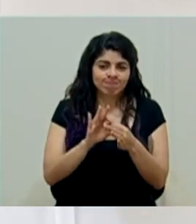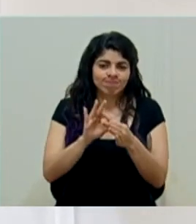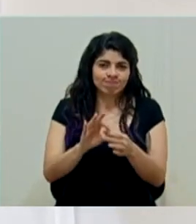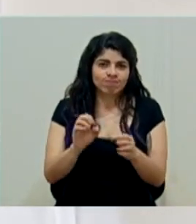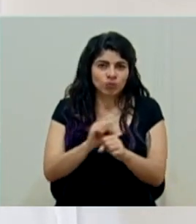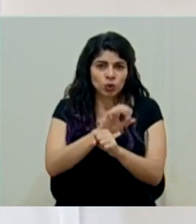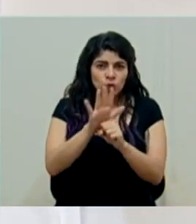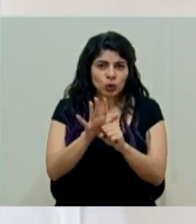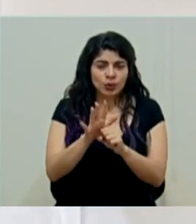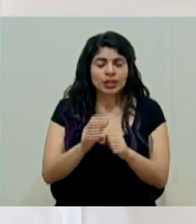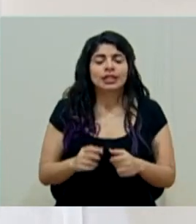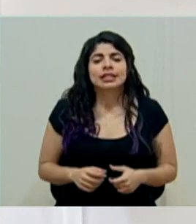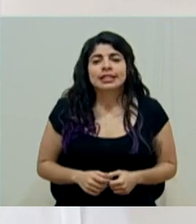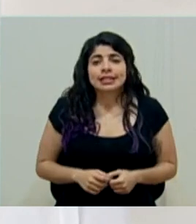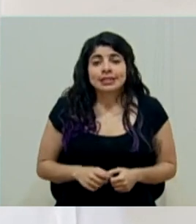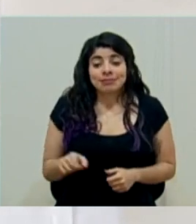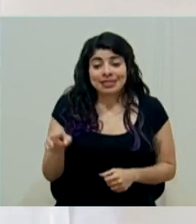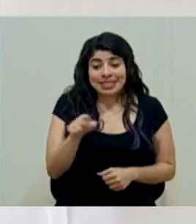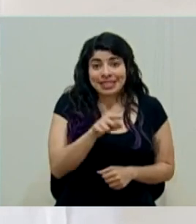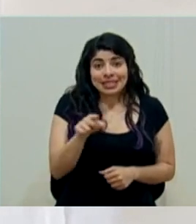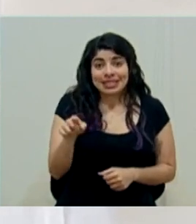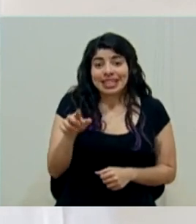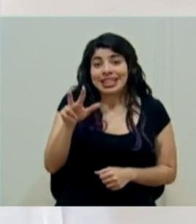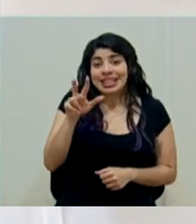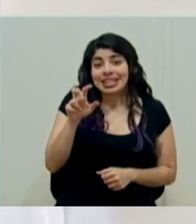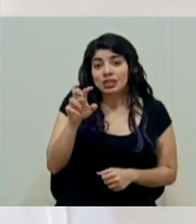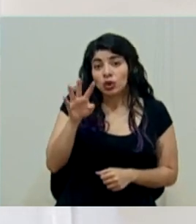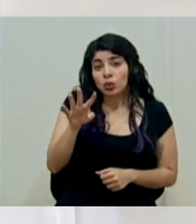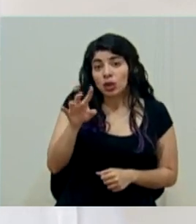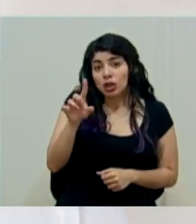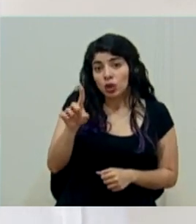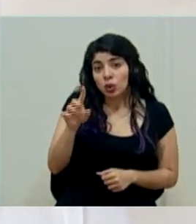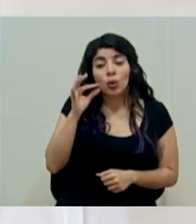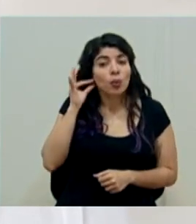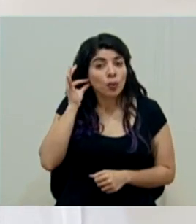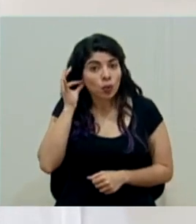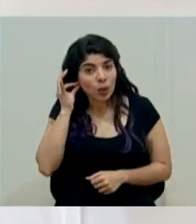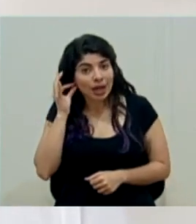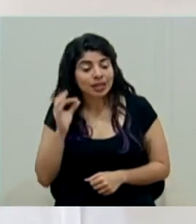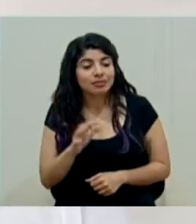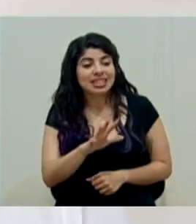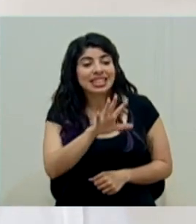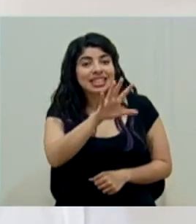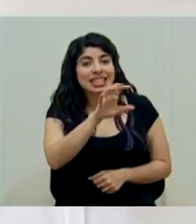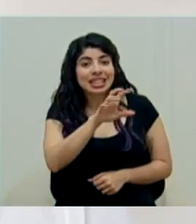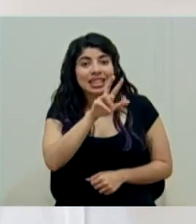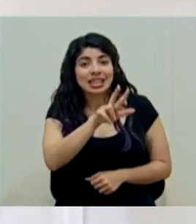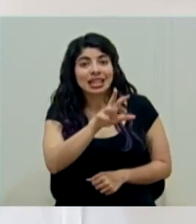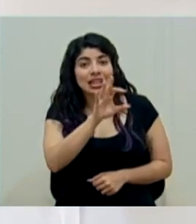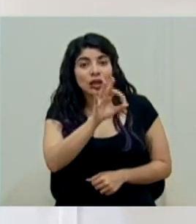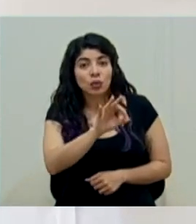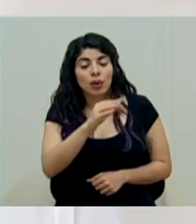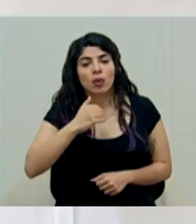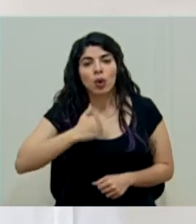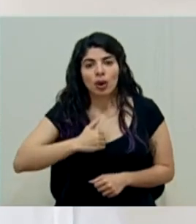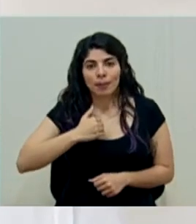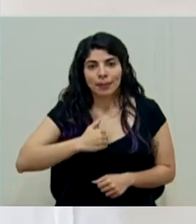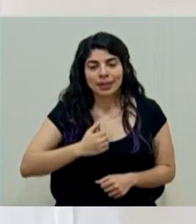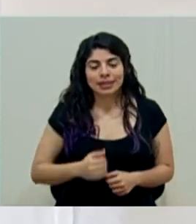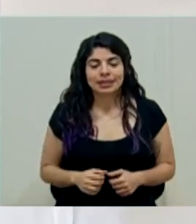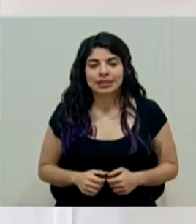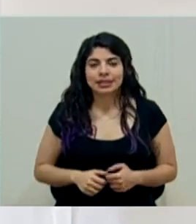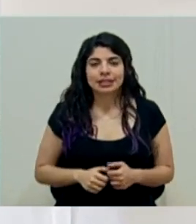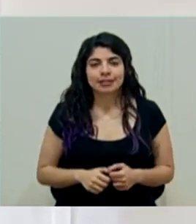con COVID-19, de estos 341 son mujeres y 539 son